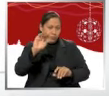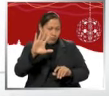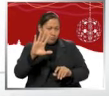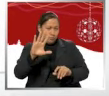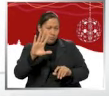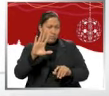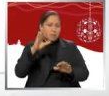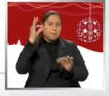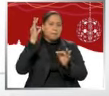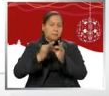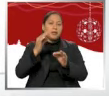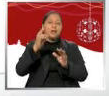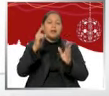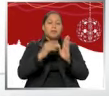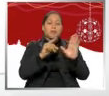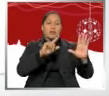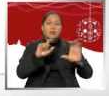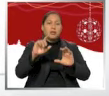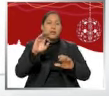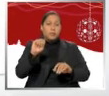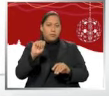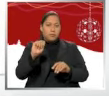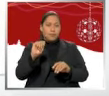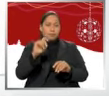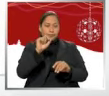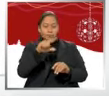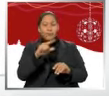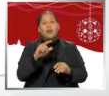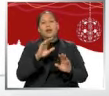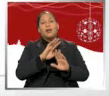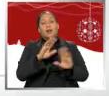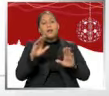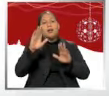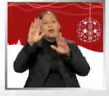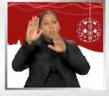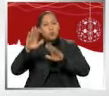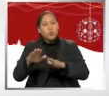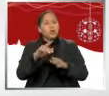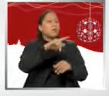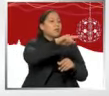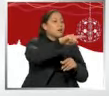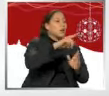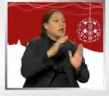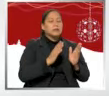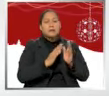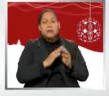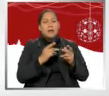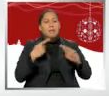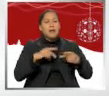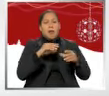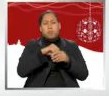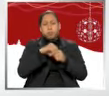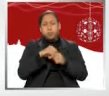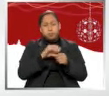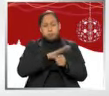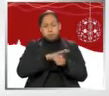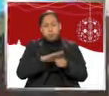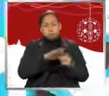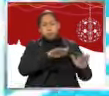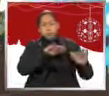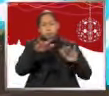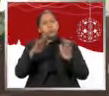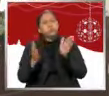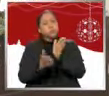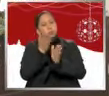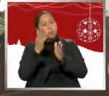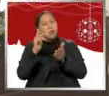1695, fue terminada en 1709, porque ya había un culto muy importante, ¿no? Ya la gente estaba. No cabía, definitivamente,